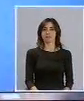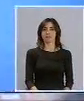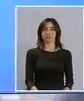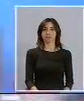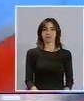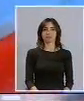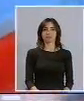Bueno, luego de más de...